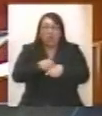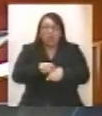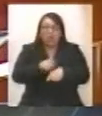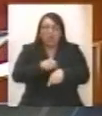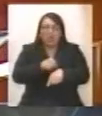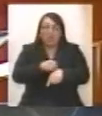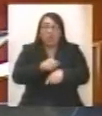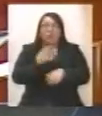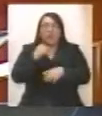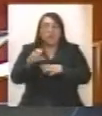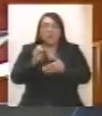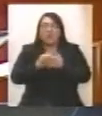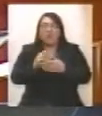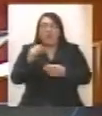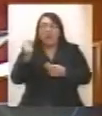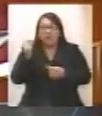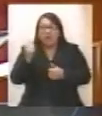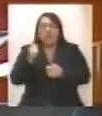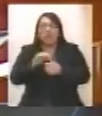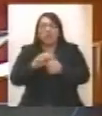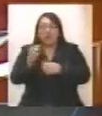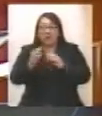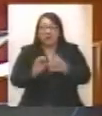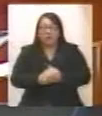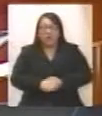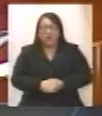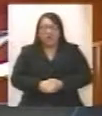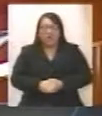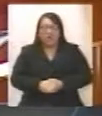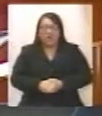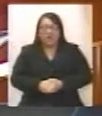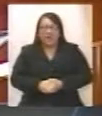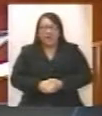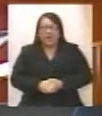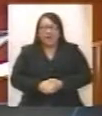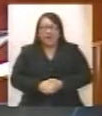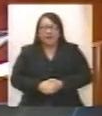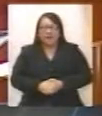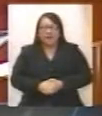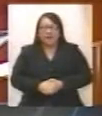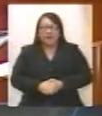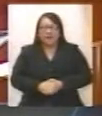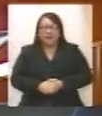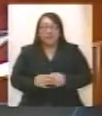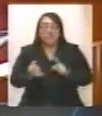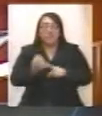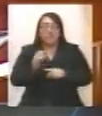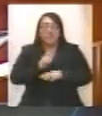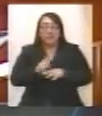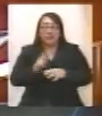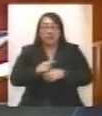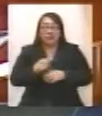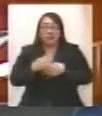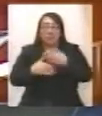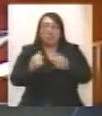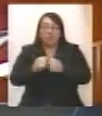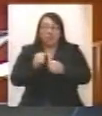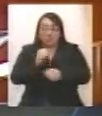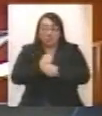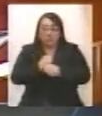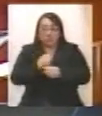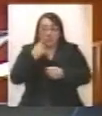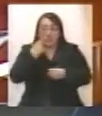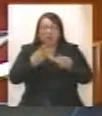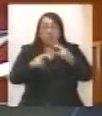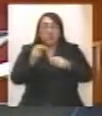plazo para generar un mayor impulso a la economía. Uno, en desarrollo productivo, el objetivo es